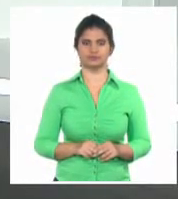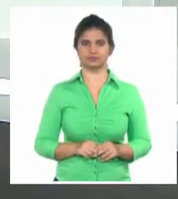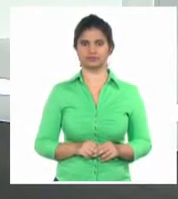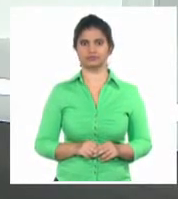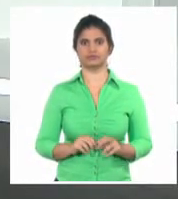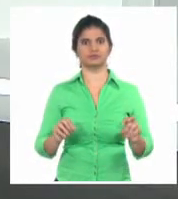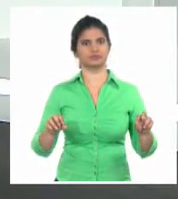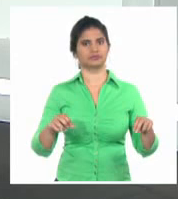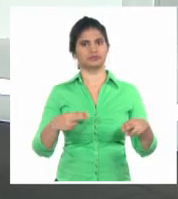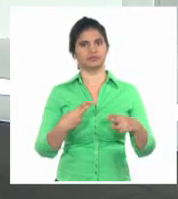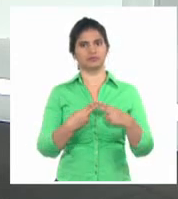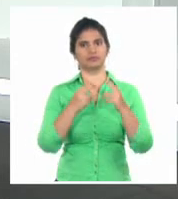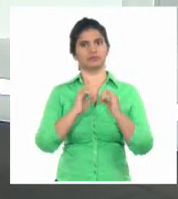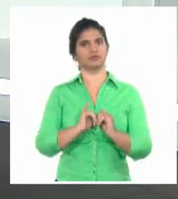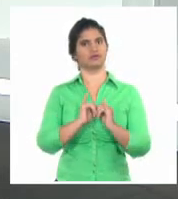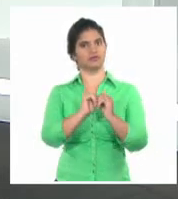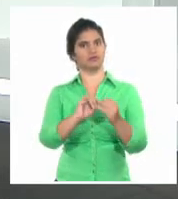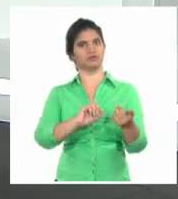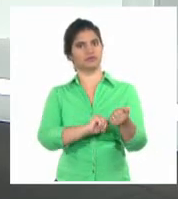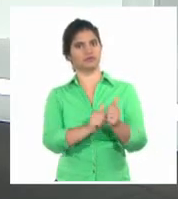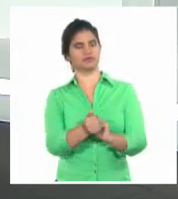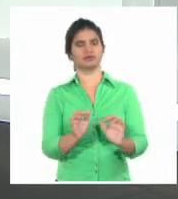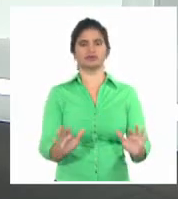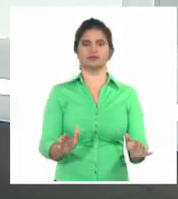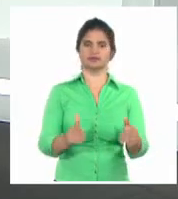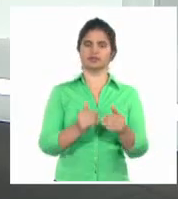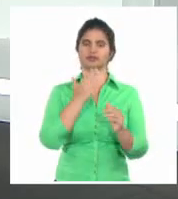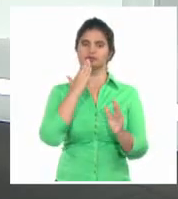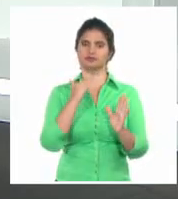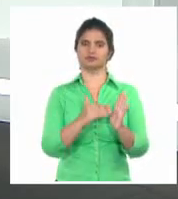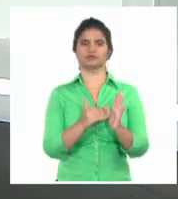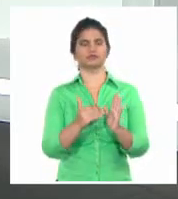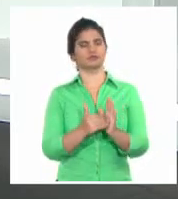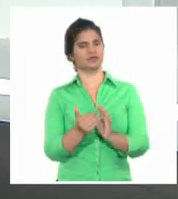concluye este tiempo con los deportes. Usted sigue informándose con el canal cubano de noticias. Buenas